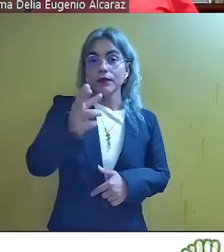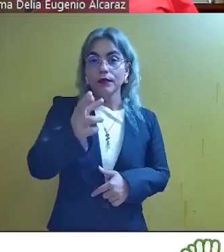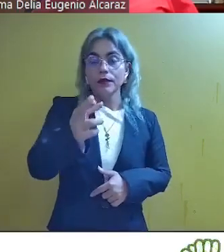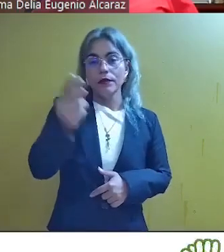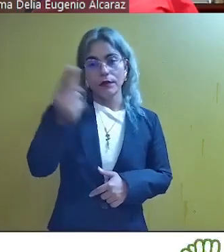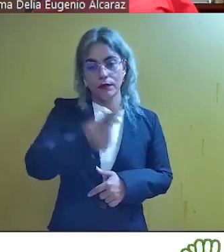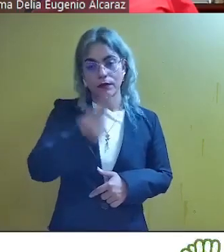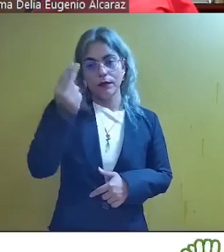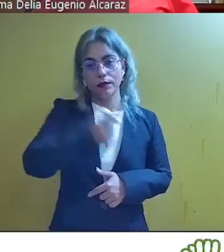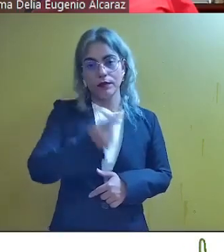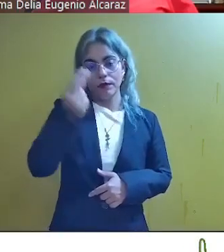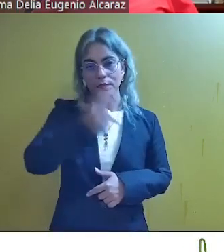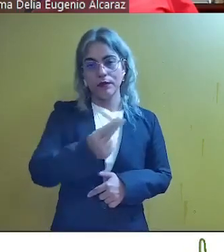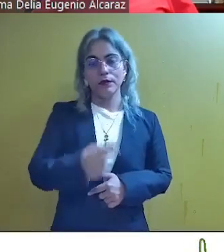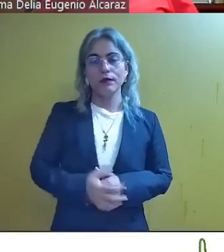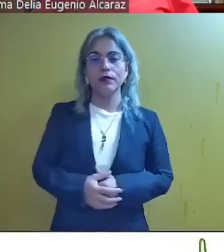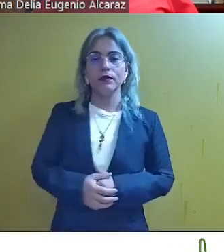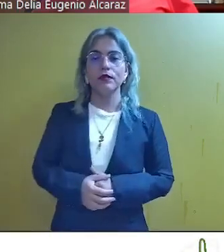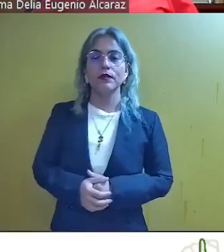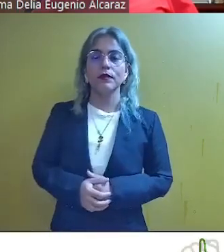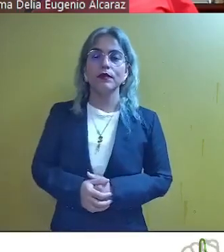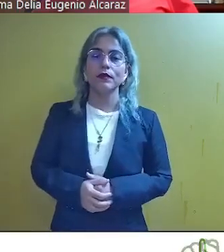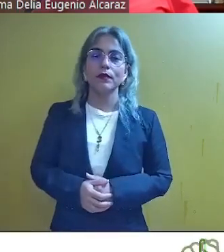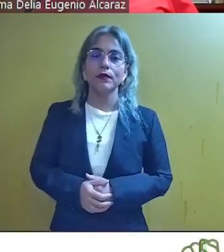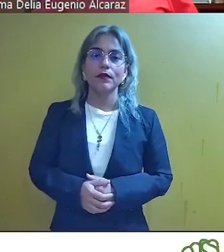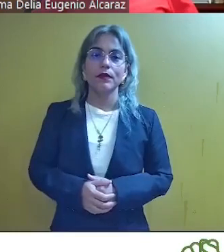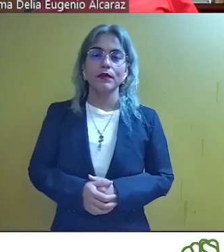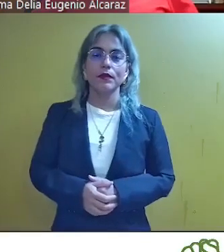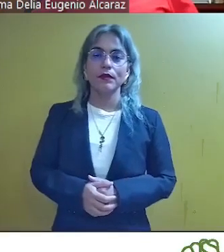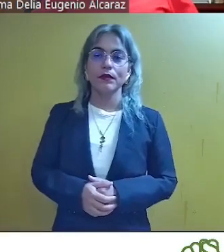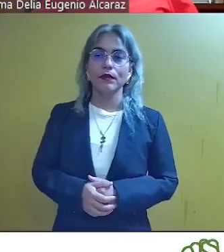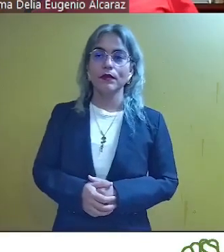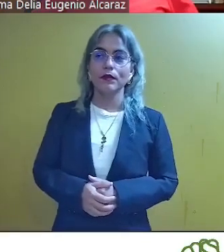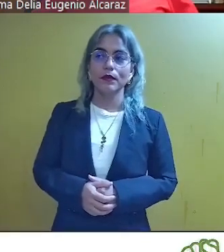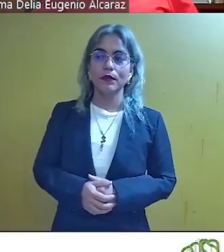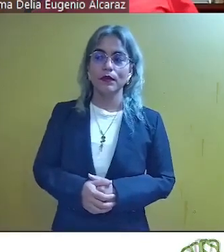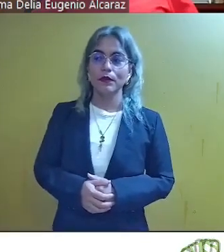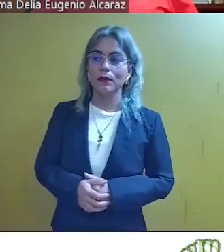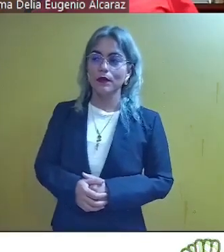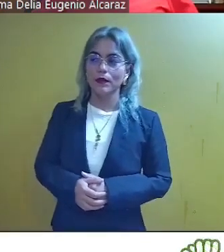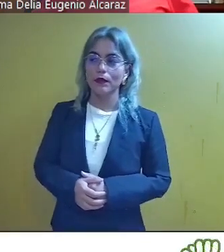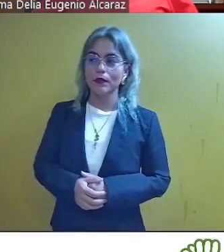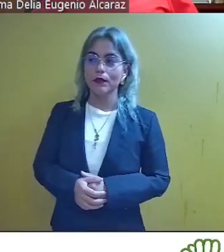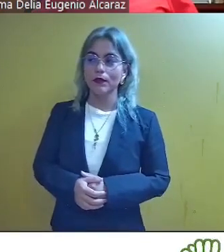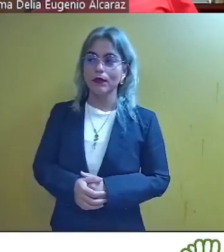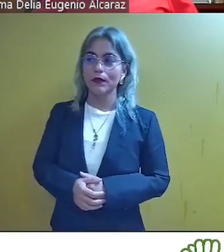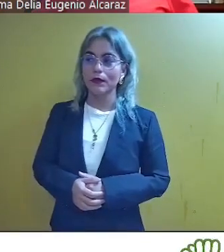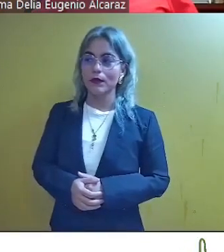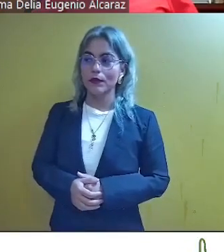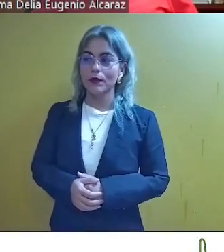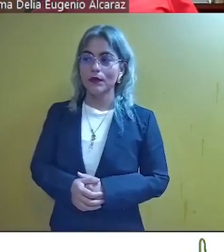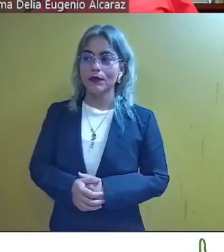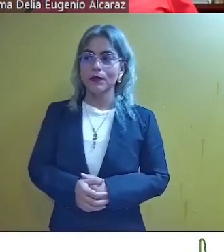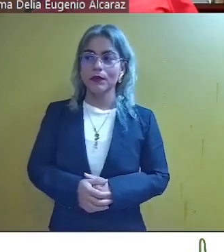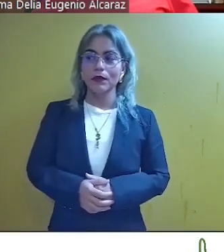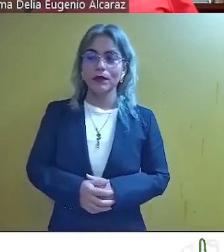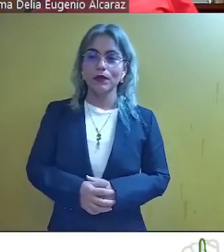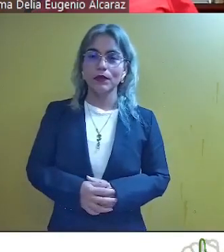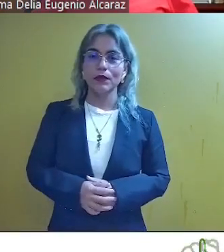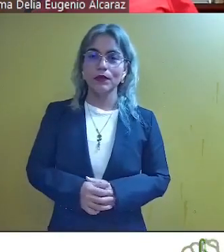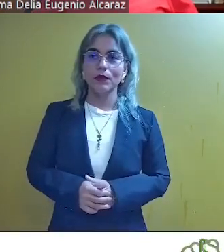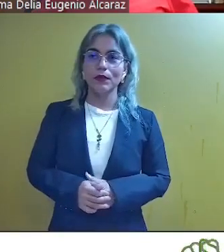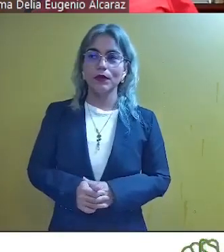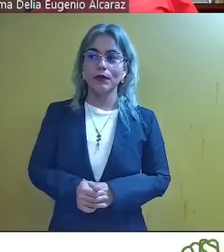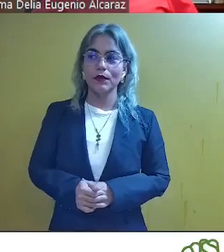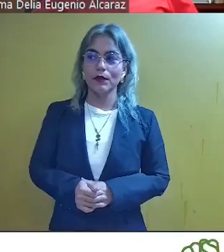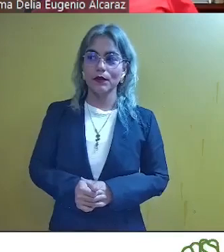plenitud de jurisdicción. Bueno, en relación a la diferencia